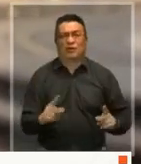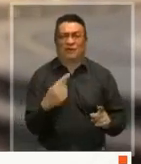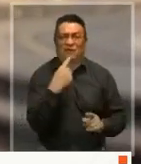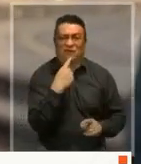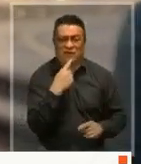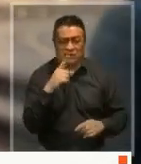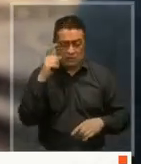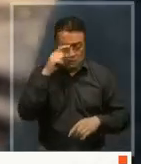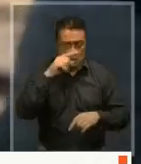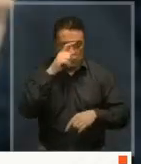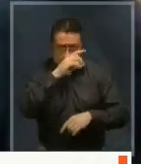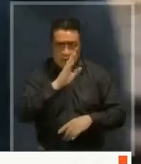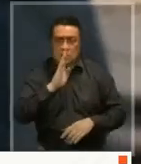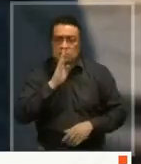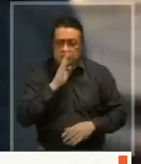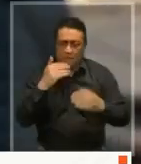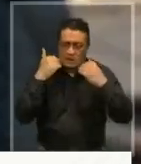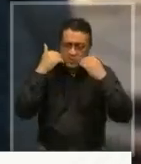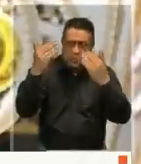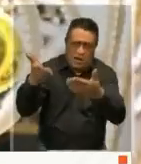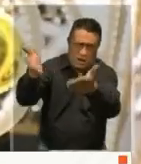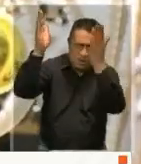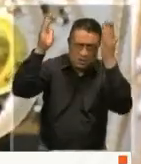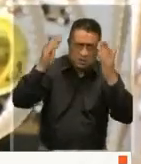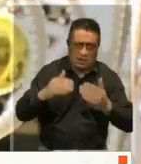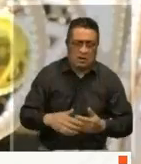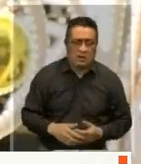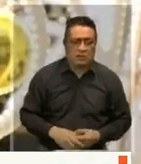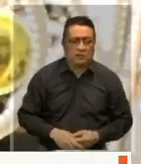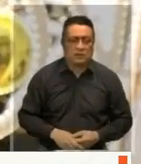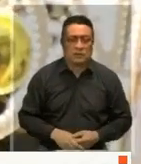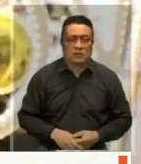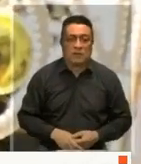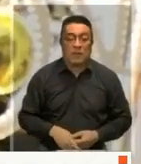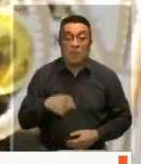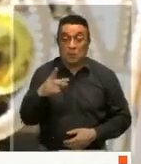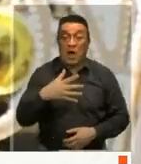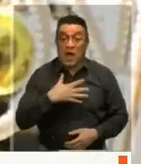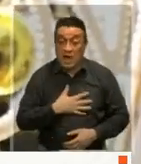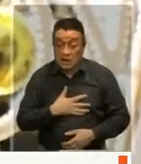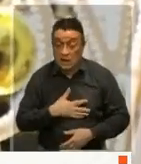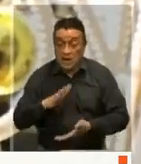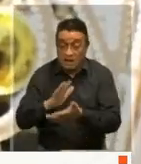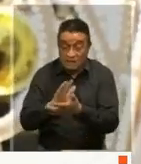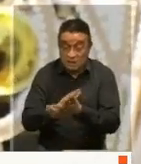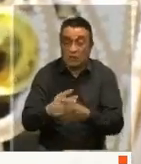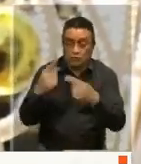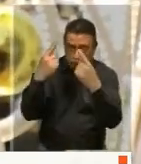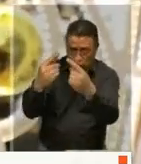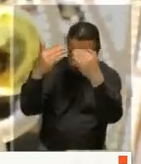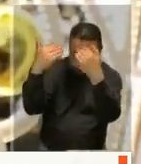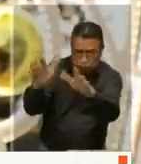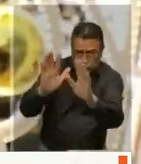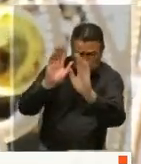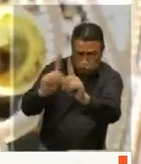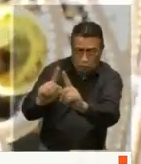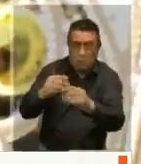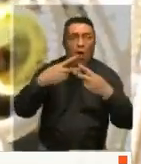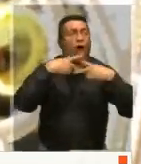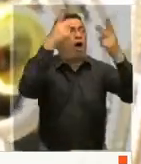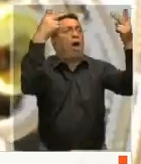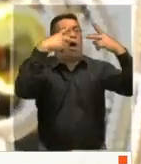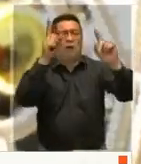difíciles deberían estar avergonzados. Si quieres hacer algo, hazlo por tu cuenta. No necesitas